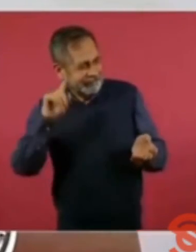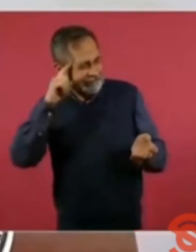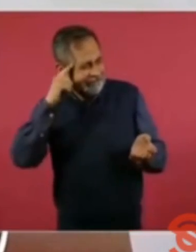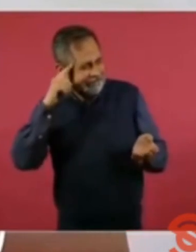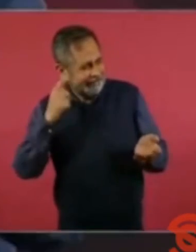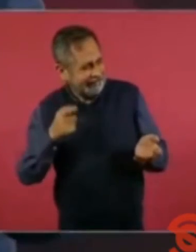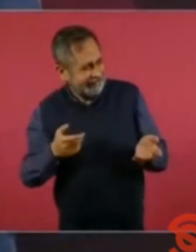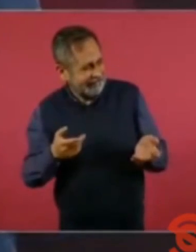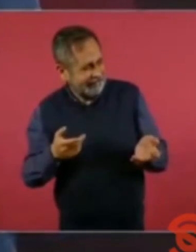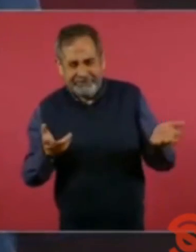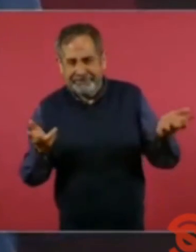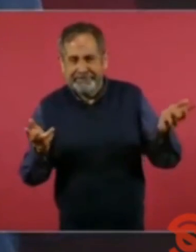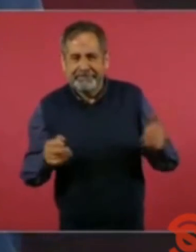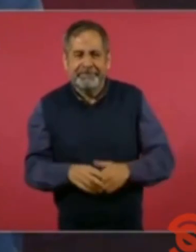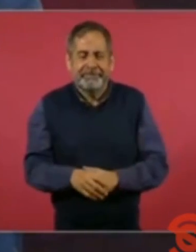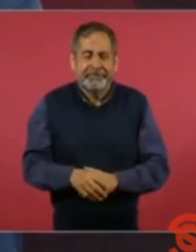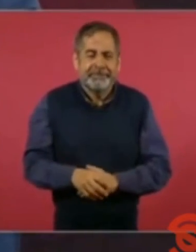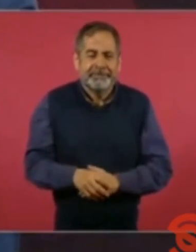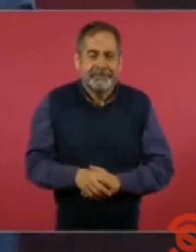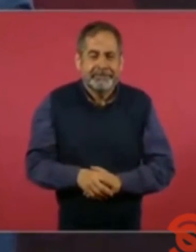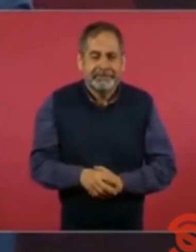Eso es lo que les falta.